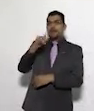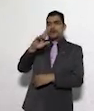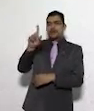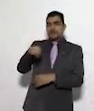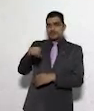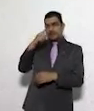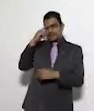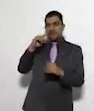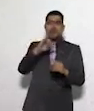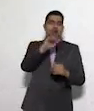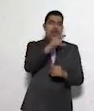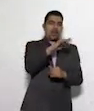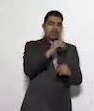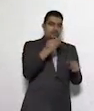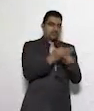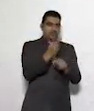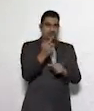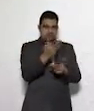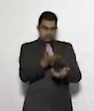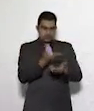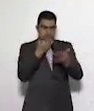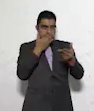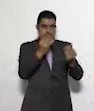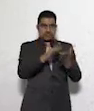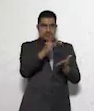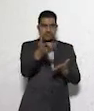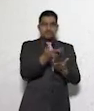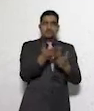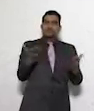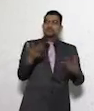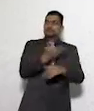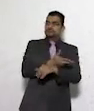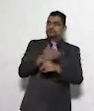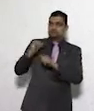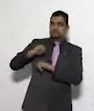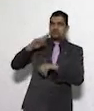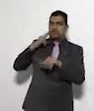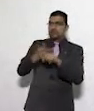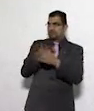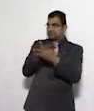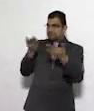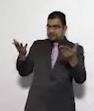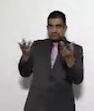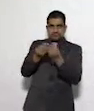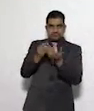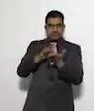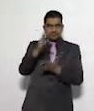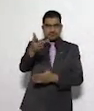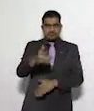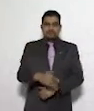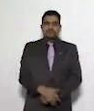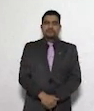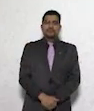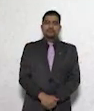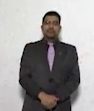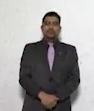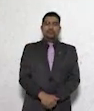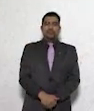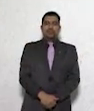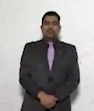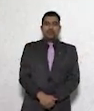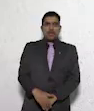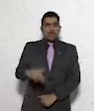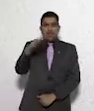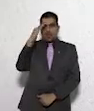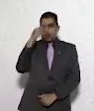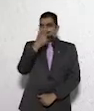Carlos Sánchez Magallán, muchas gracias por acompañarnos. Funcionarios universitarios que nos acompañan, muchas gracias. Señores abogados, porque